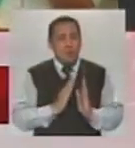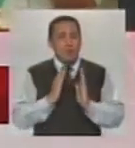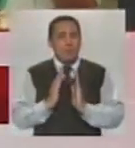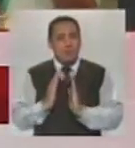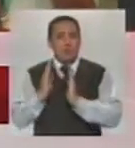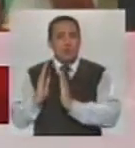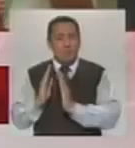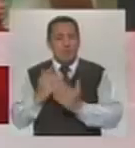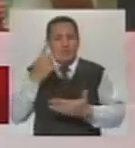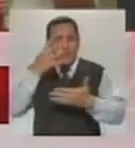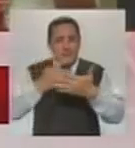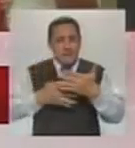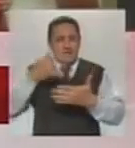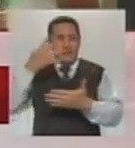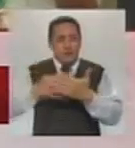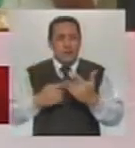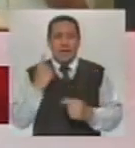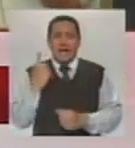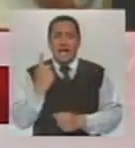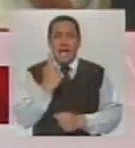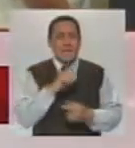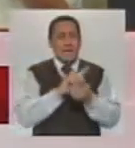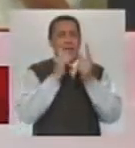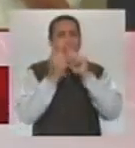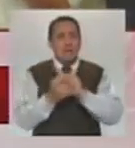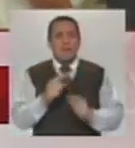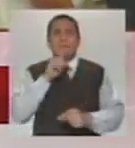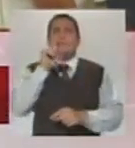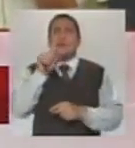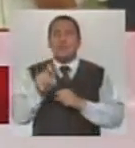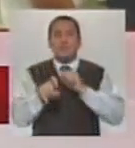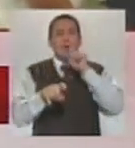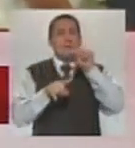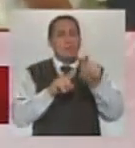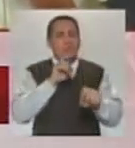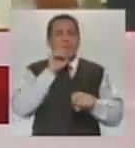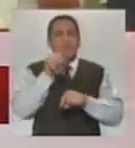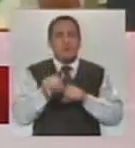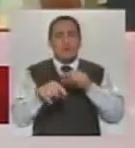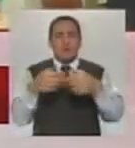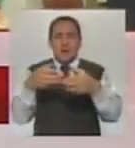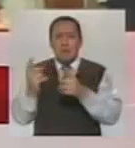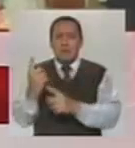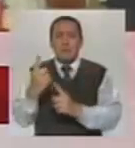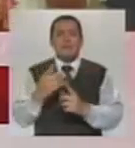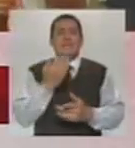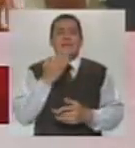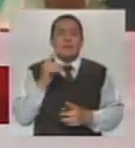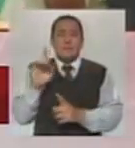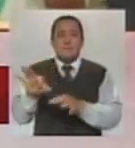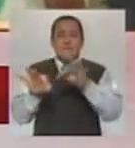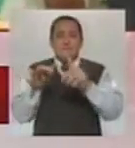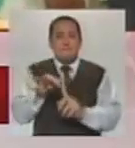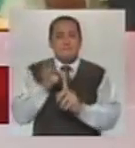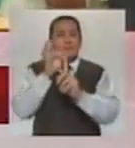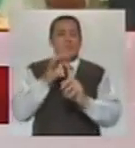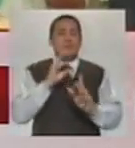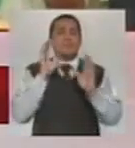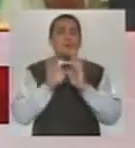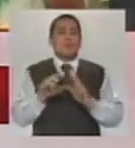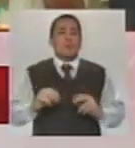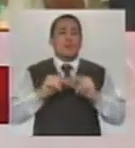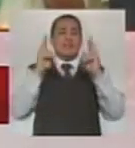pausadamente, analizando cada reforma, consultando a los actores principales de estos temas, por ejemplo, en el